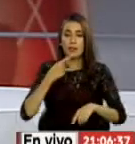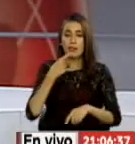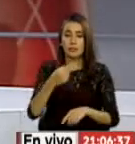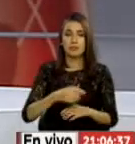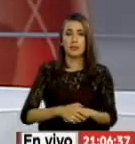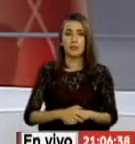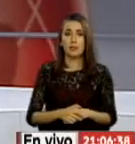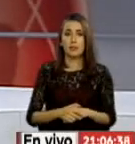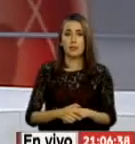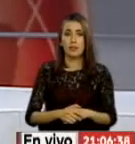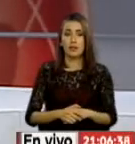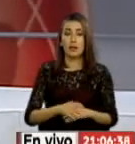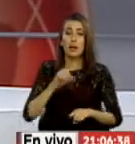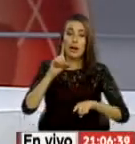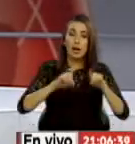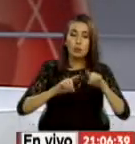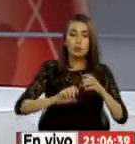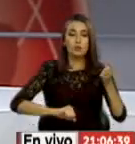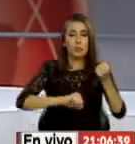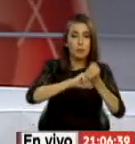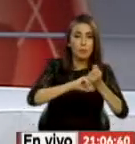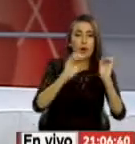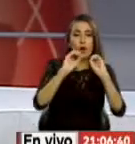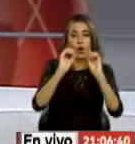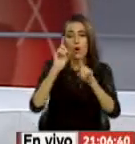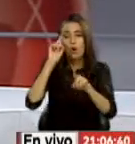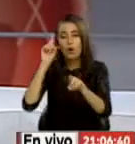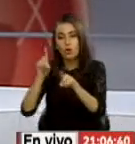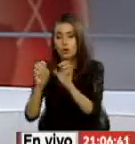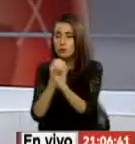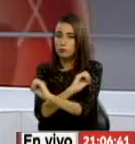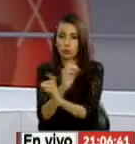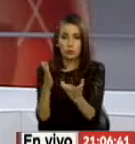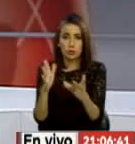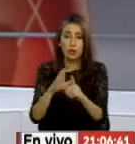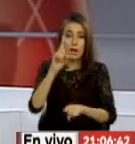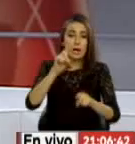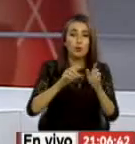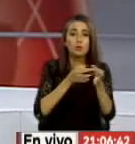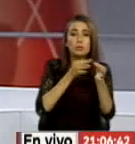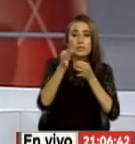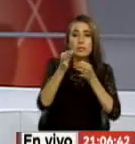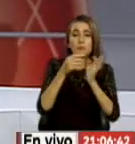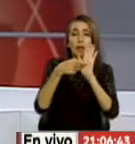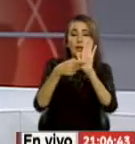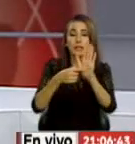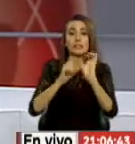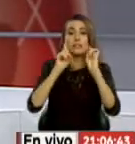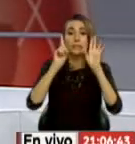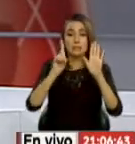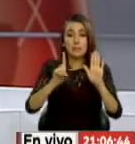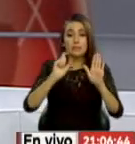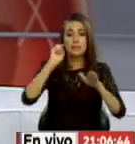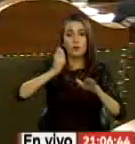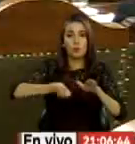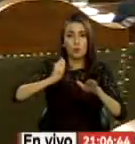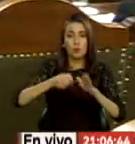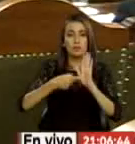República. Actores a favor y en contra de la tesis de gobierno expusieron ante 6 jueces constitucionales.